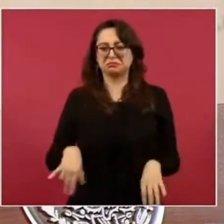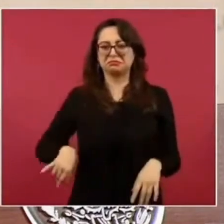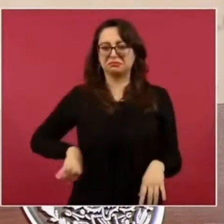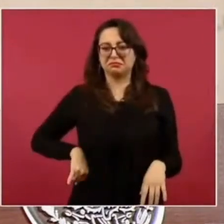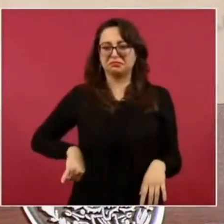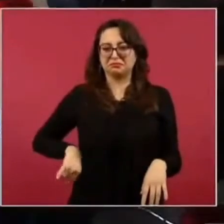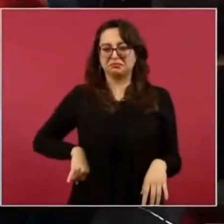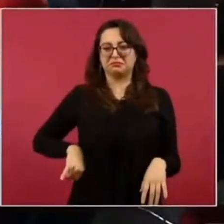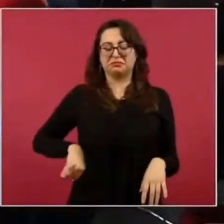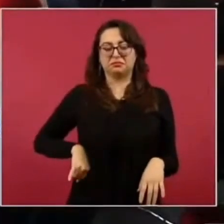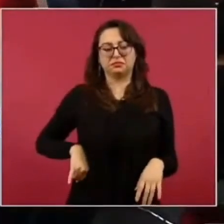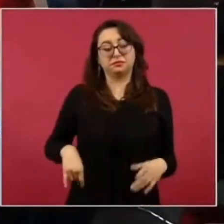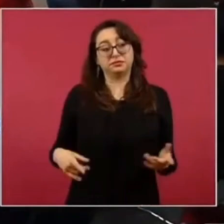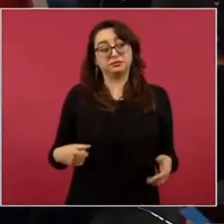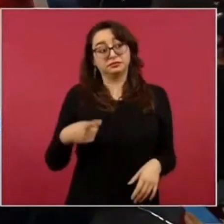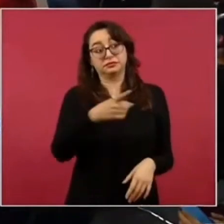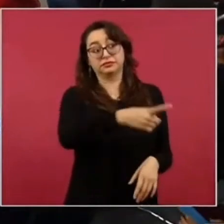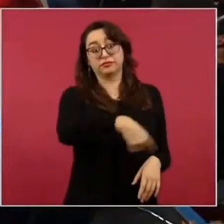es pedagogía